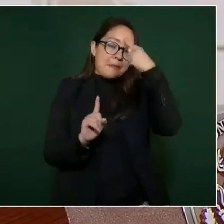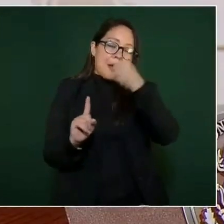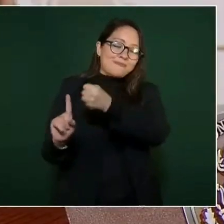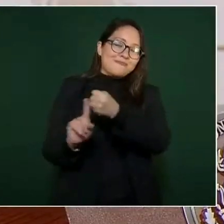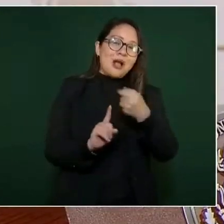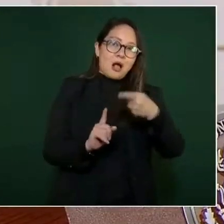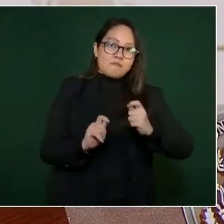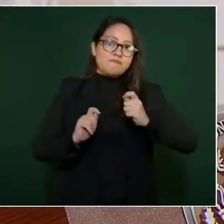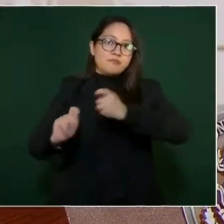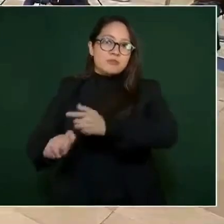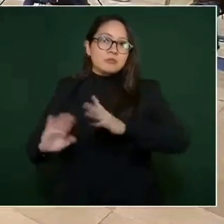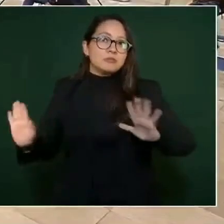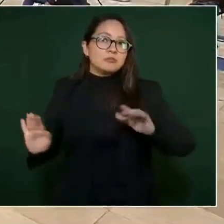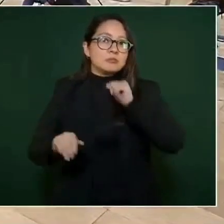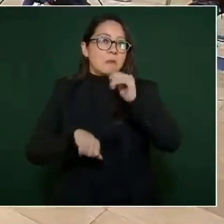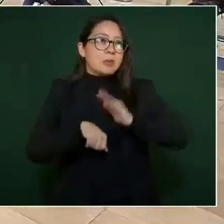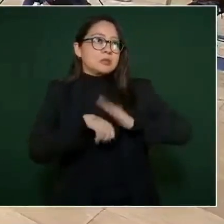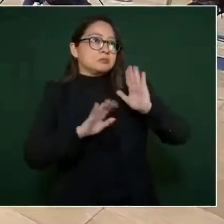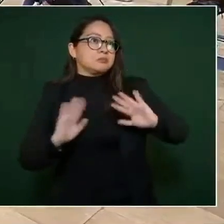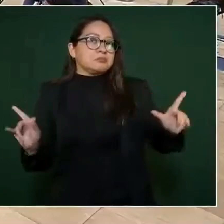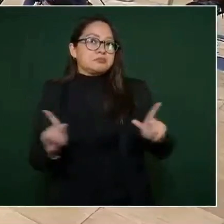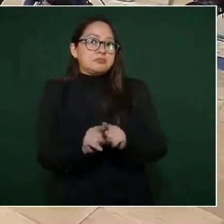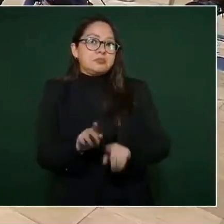De eso que